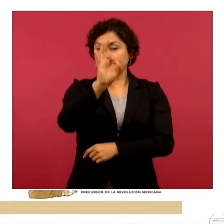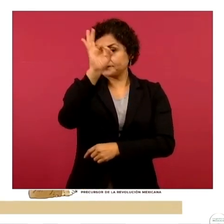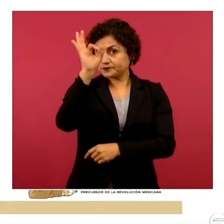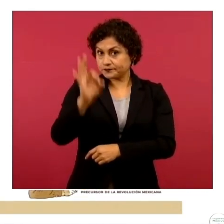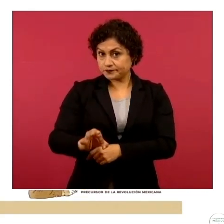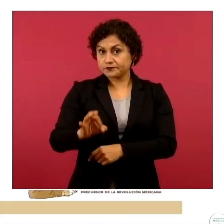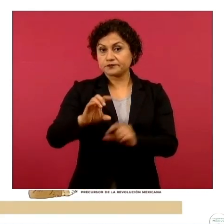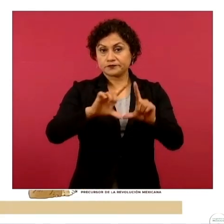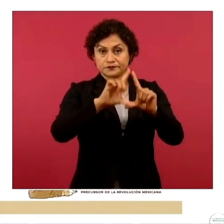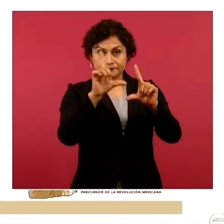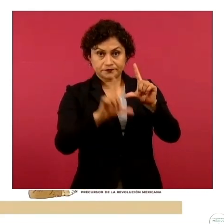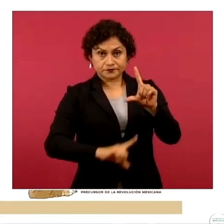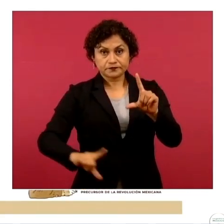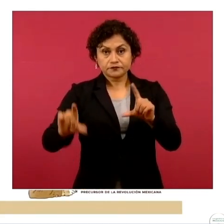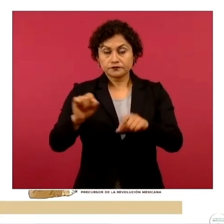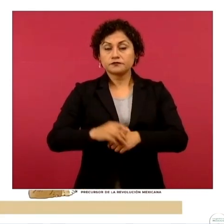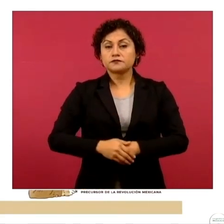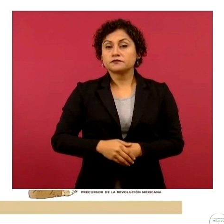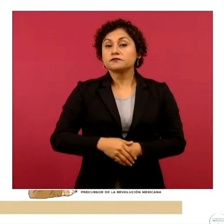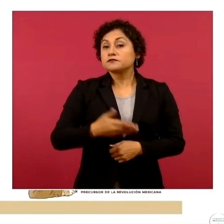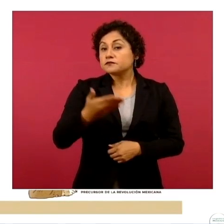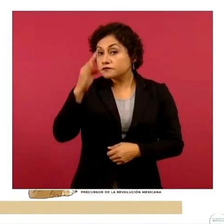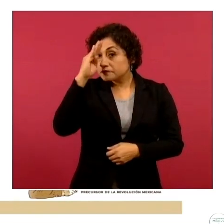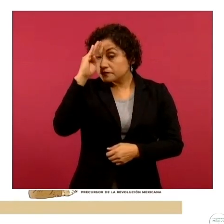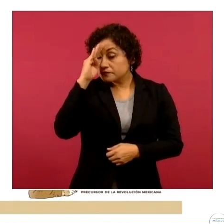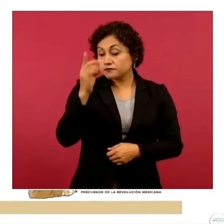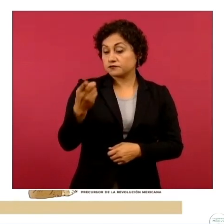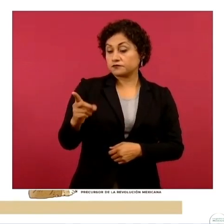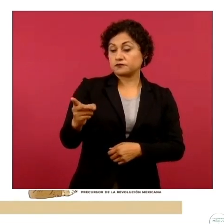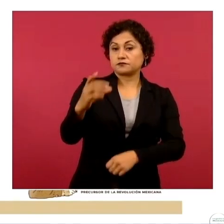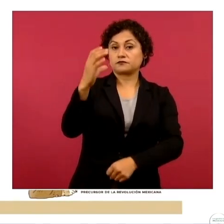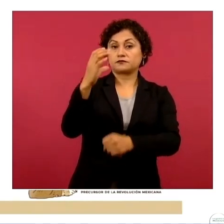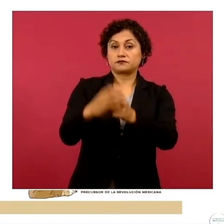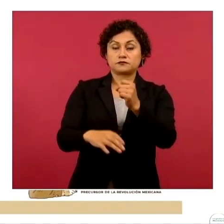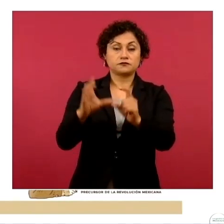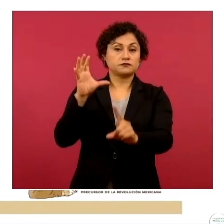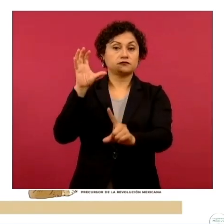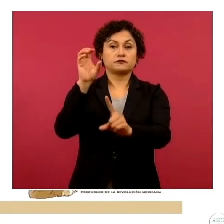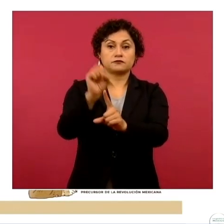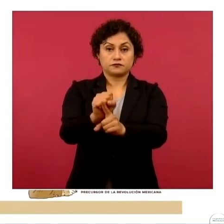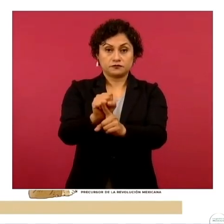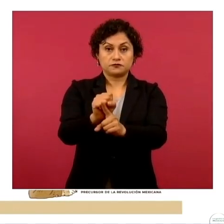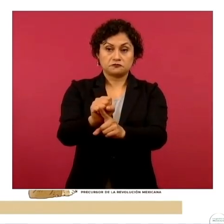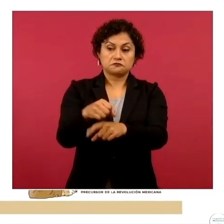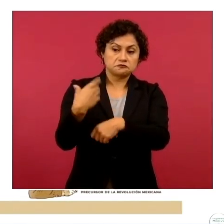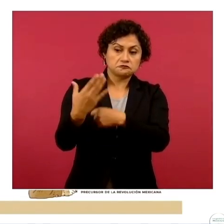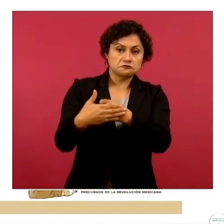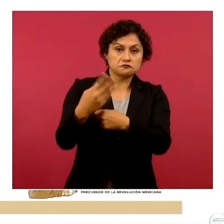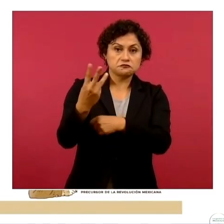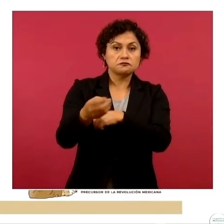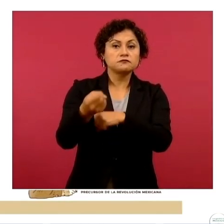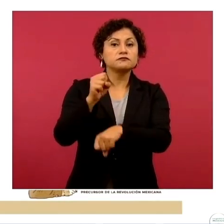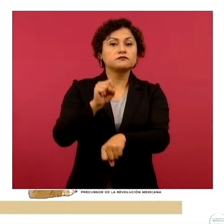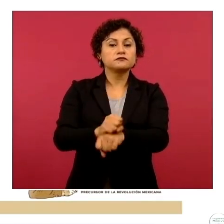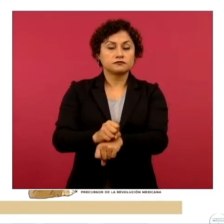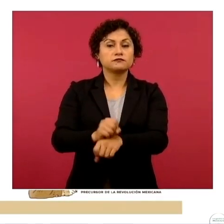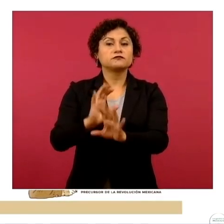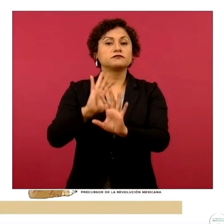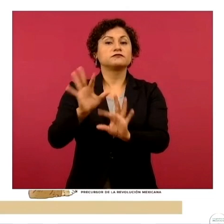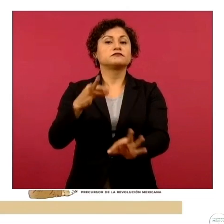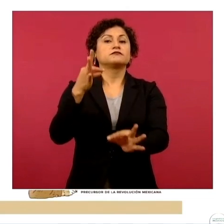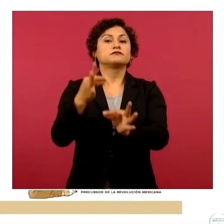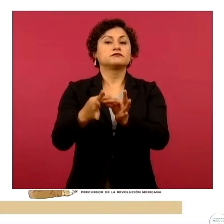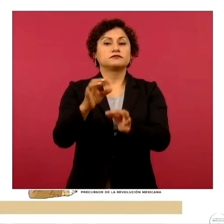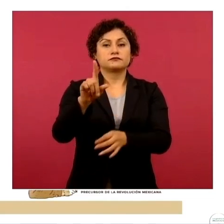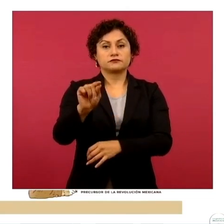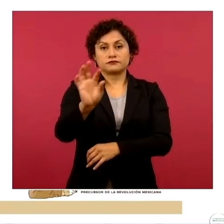sector. Tenemos la meta a final de diciembre, en unas 3 semanas más, que es 70%, de modo